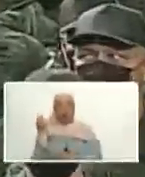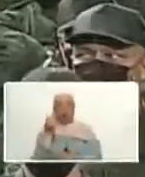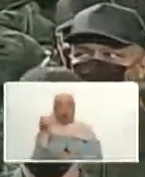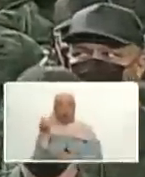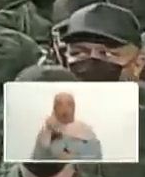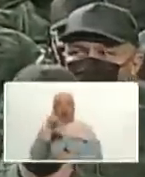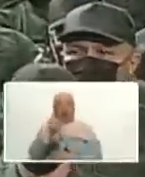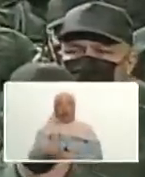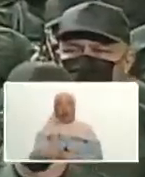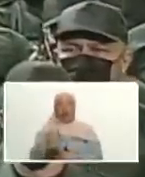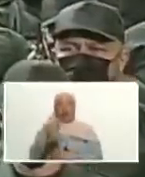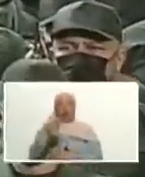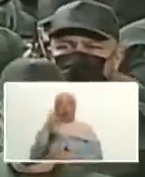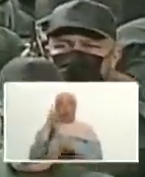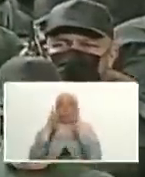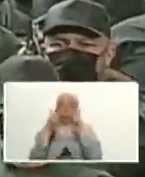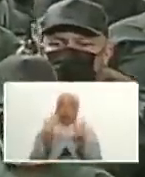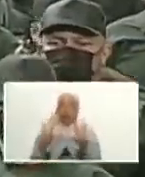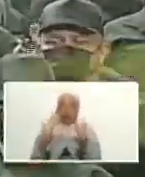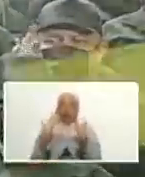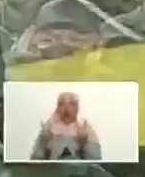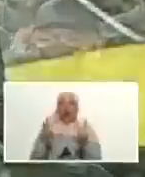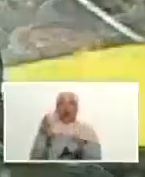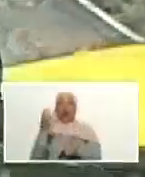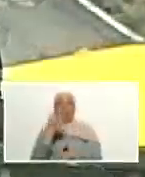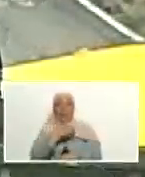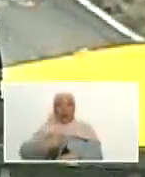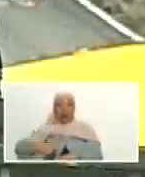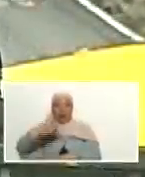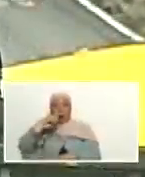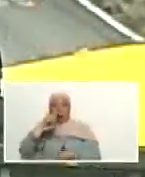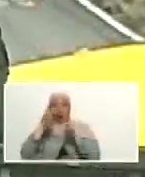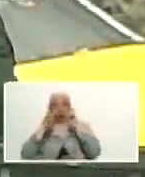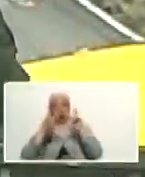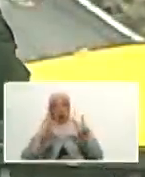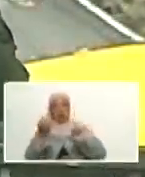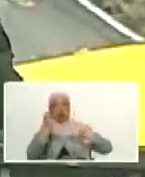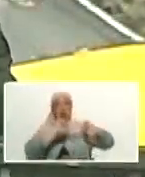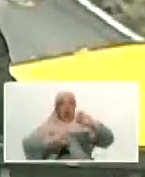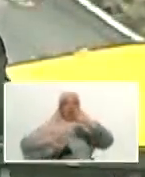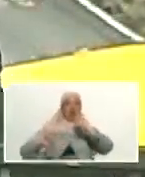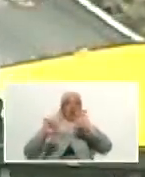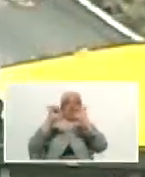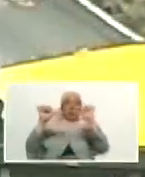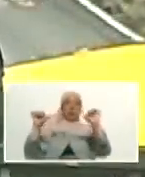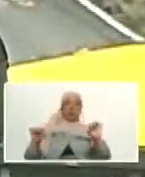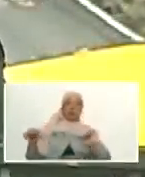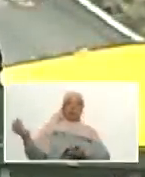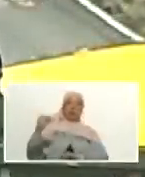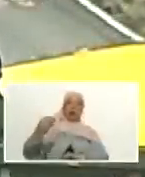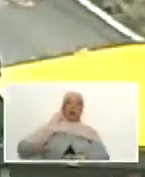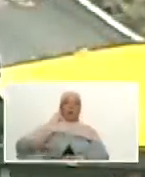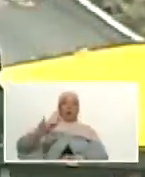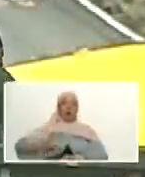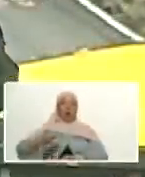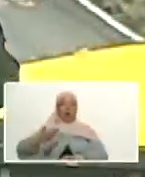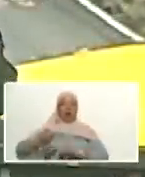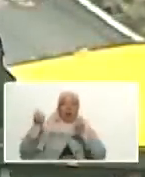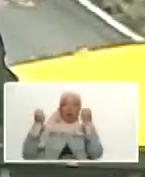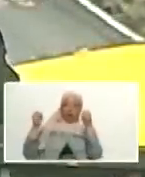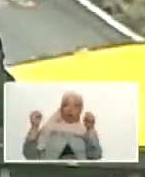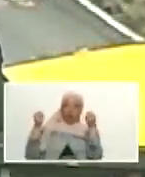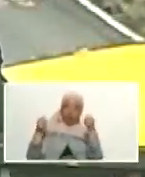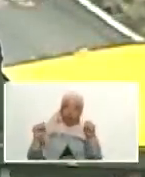visto también, mi comandante en jefe, cómo el sistema defensivo territorial cada día tiene más vigencia en su aplicación, en